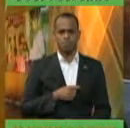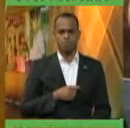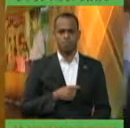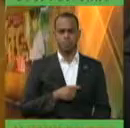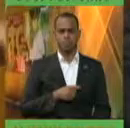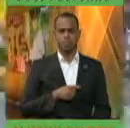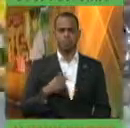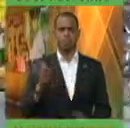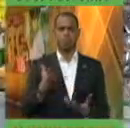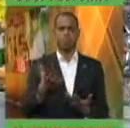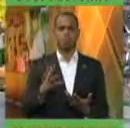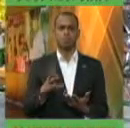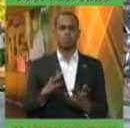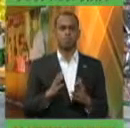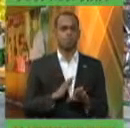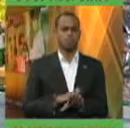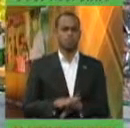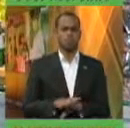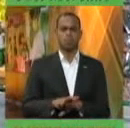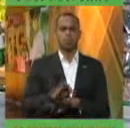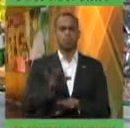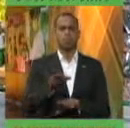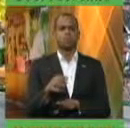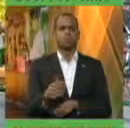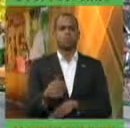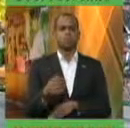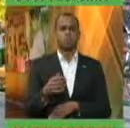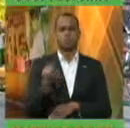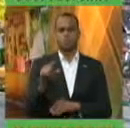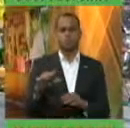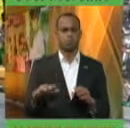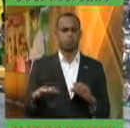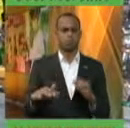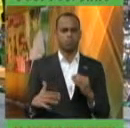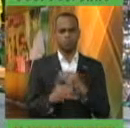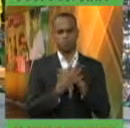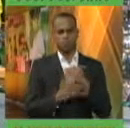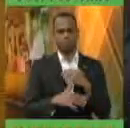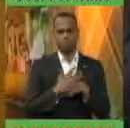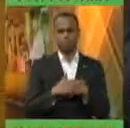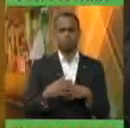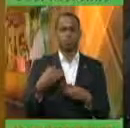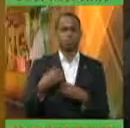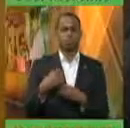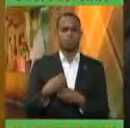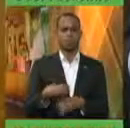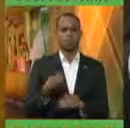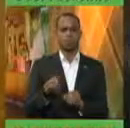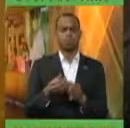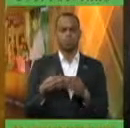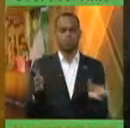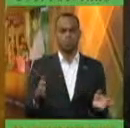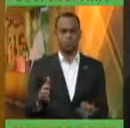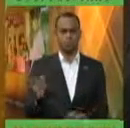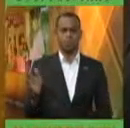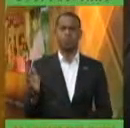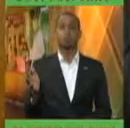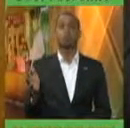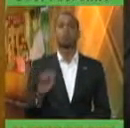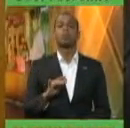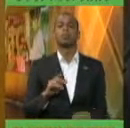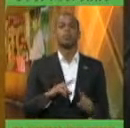pensando en las rampas la accesibilidad la playa la accesibilidad a la oficina pública pero resulta